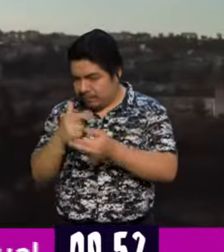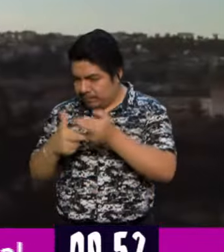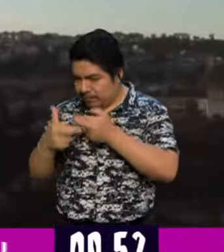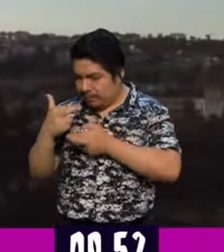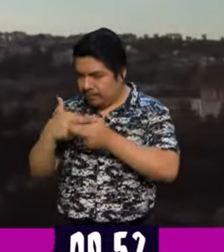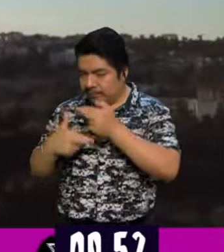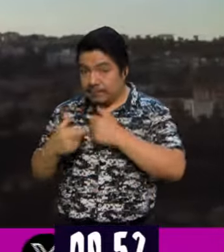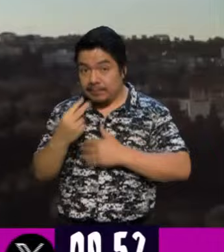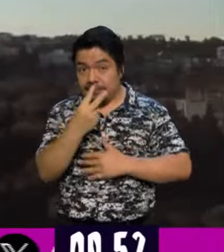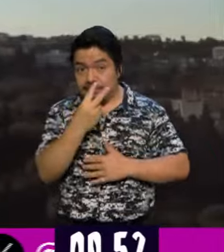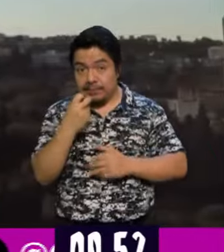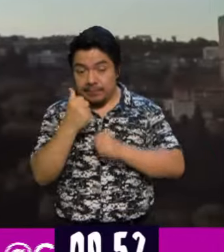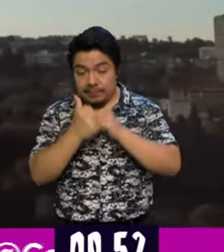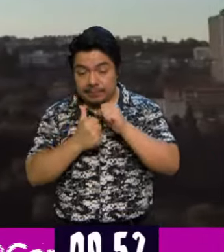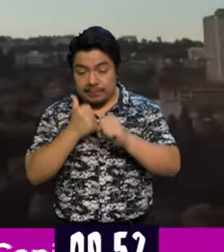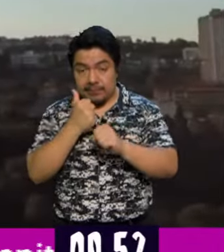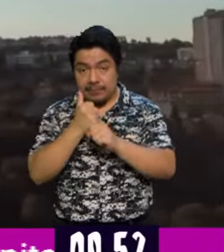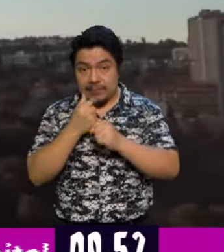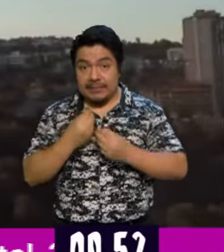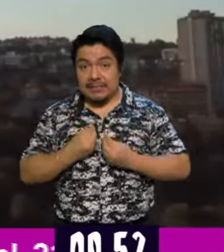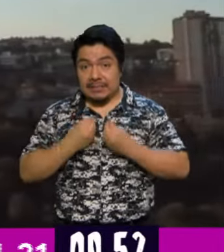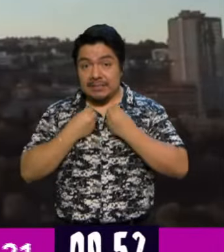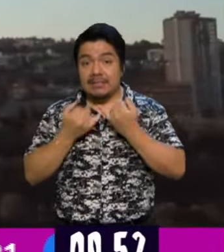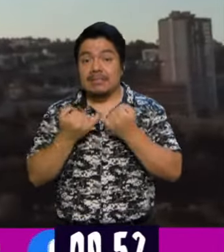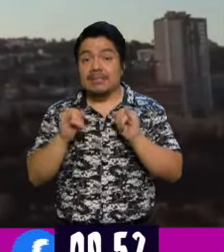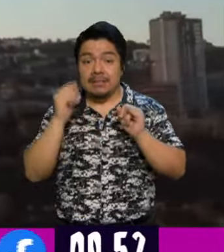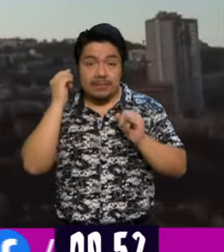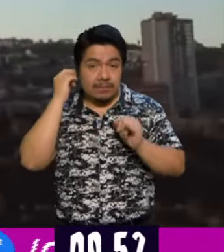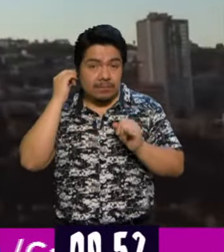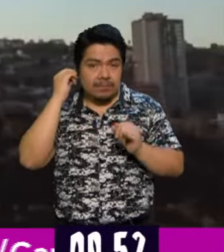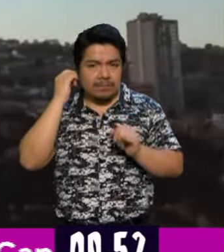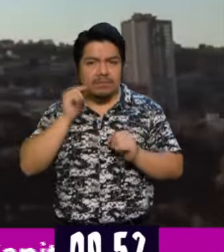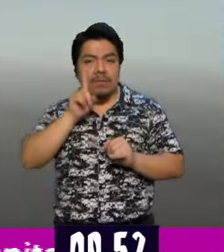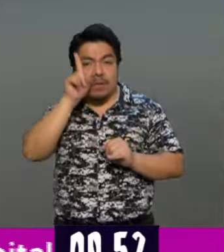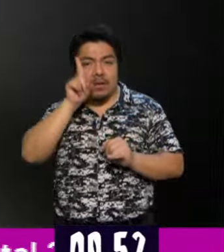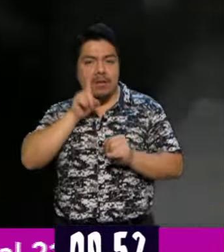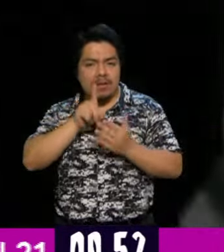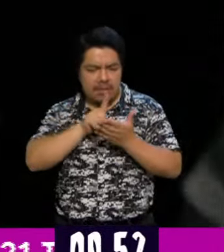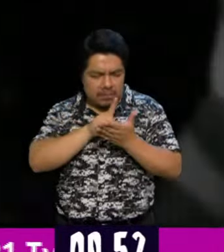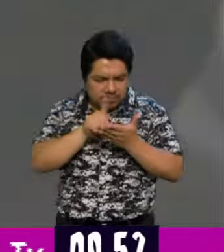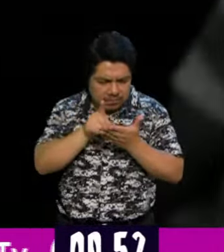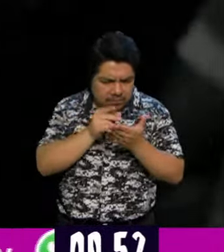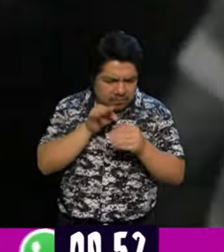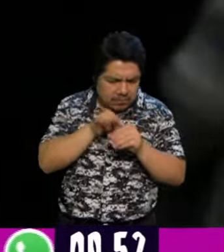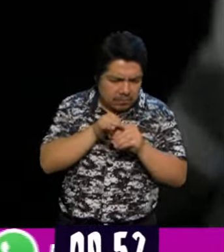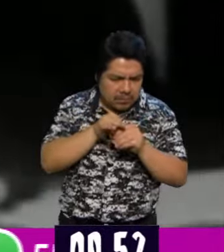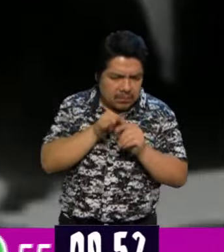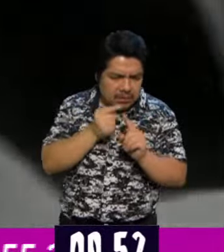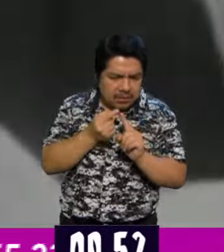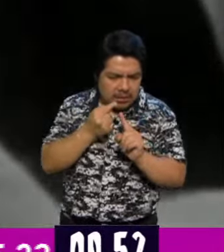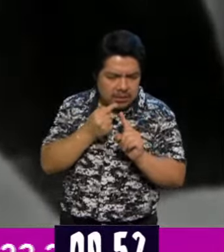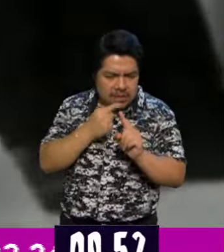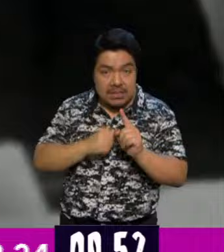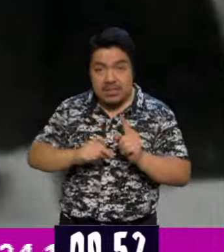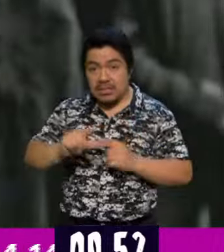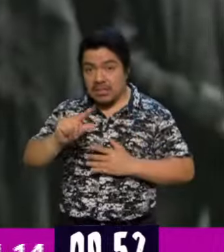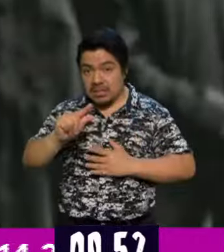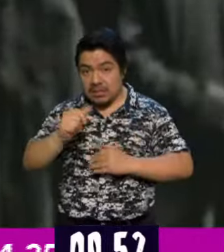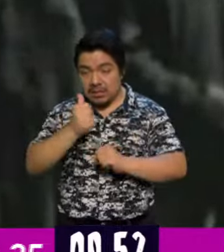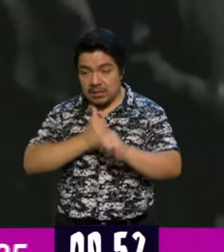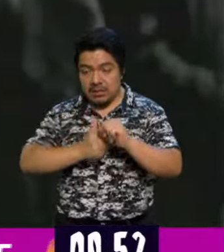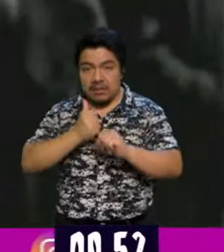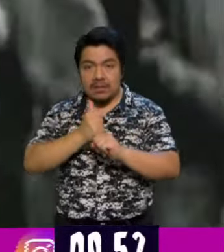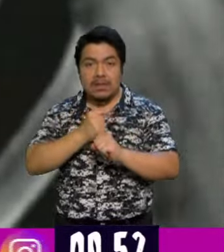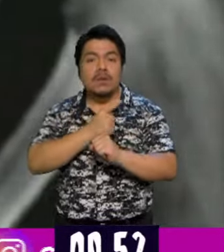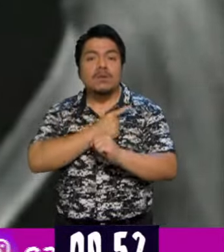los 200 años de vida independiente, las mujeres tuvieron acceso al voto en los últimos 70. Es decir, solo